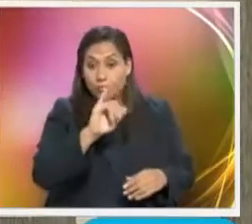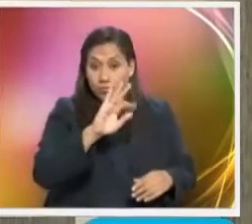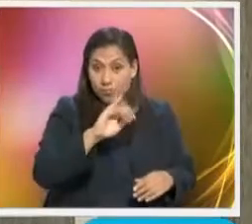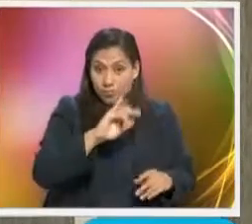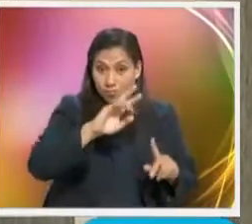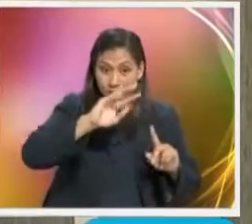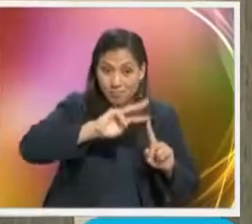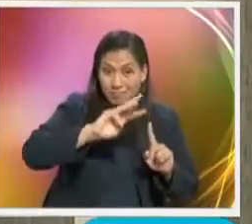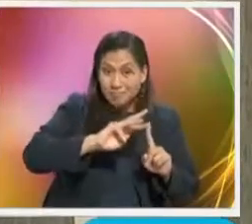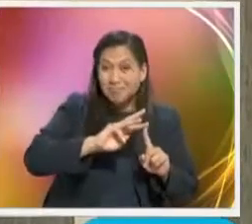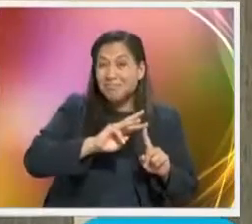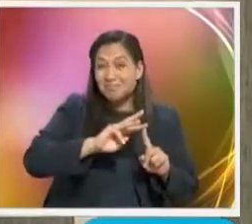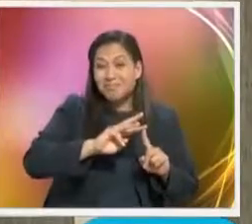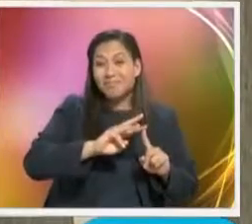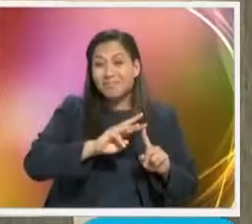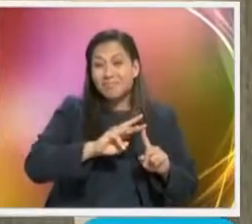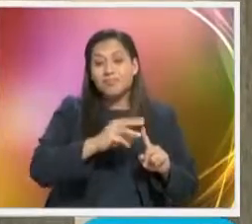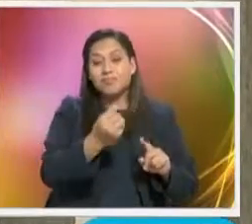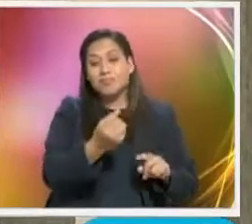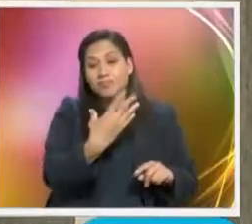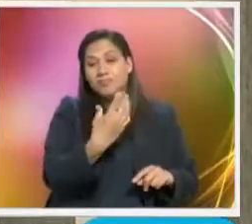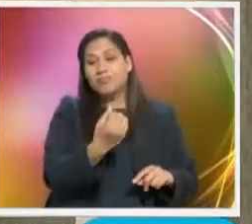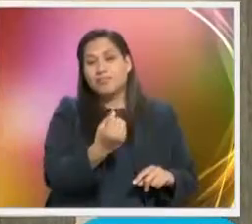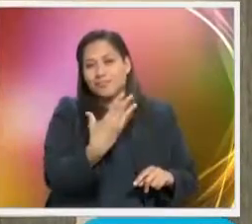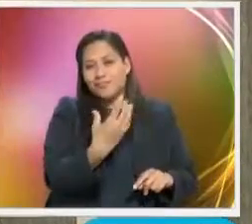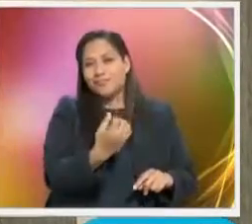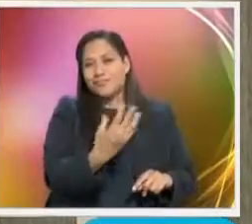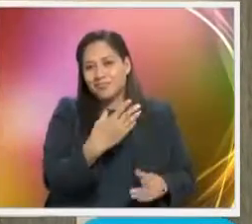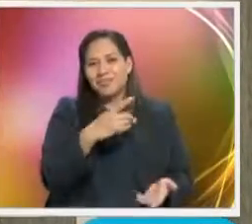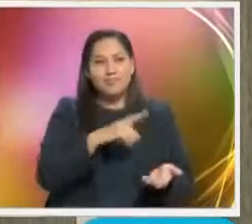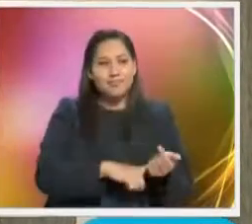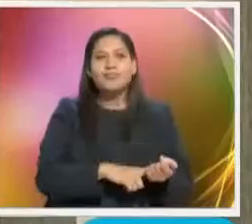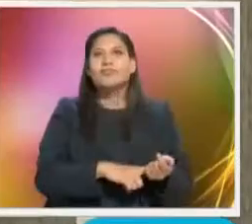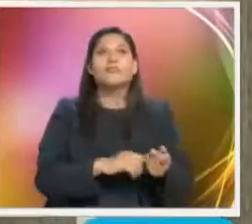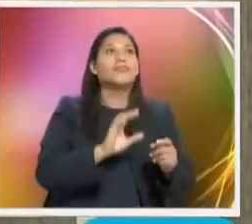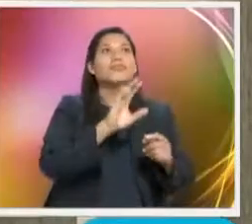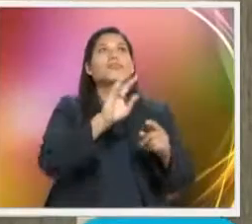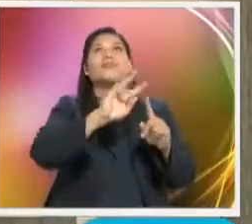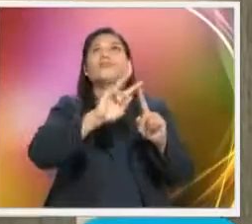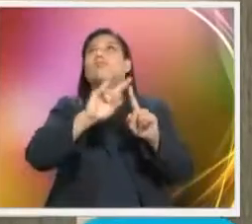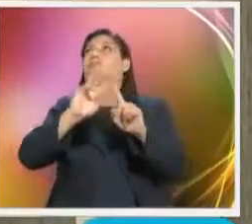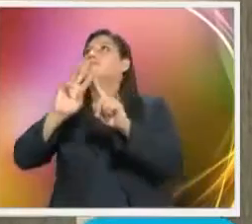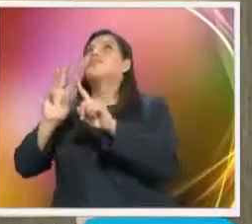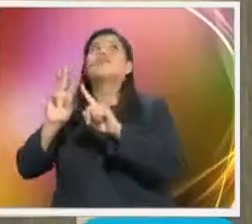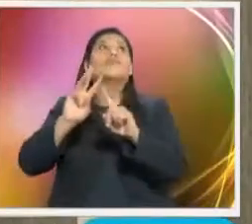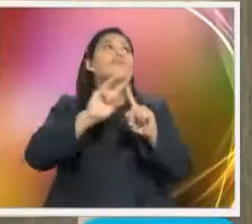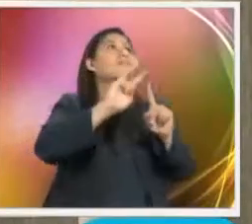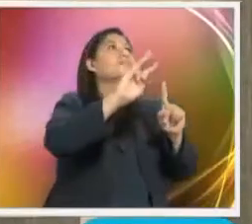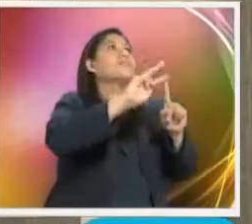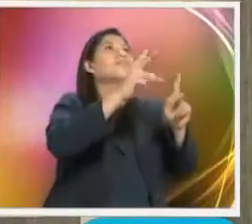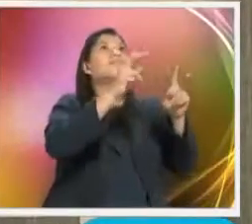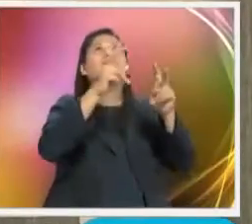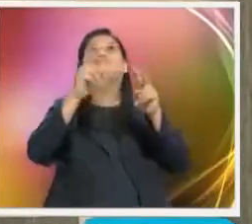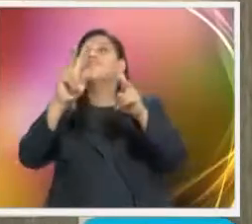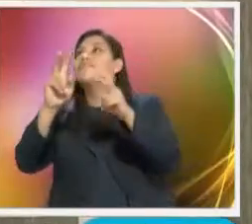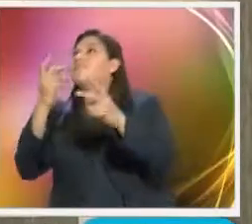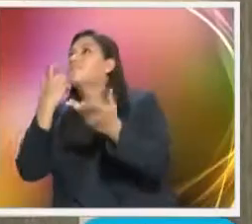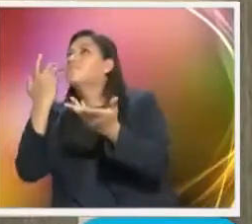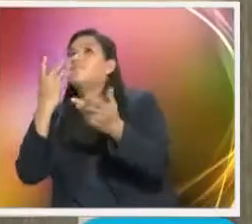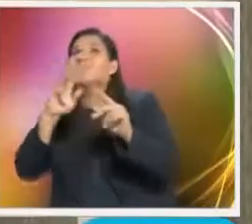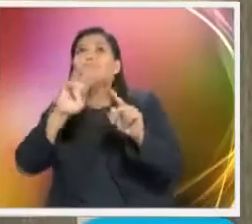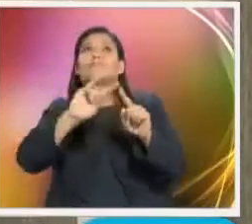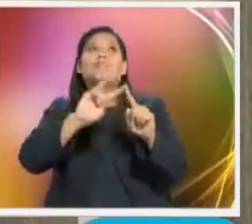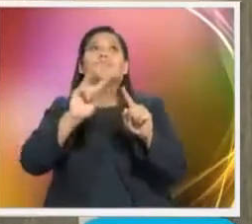el teléfono está constantemente en un modo, digamos, De búsqueda. tengo red, ¿dónde hay red? Quiero red. Buscando red Y por todos